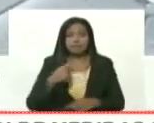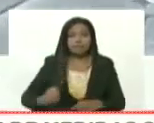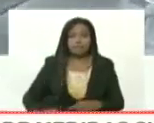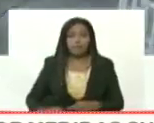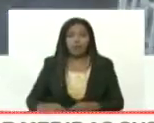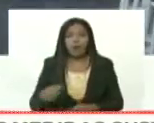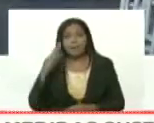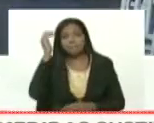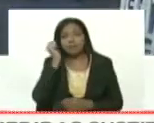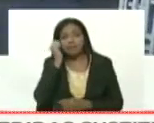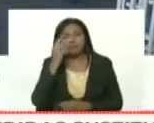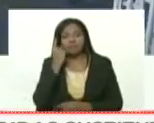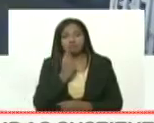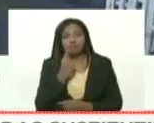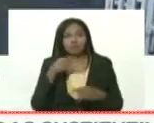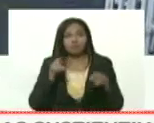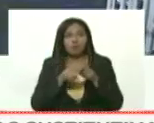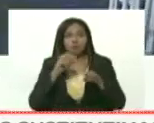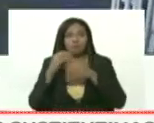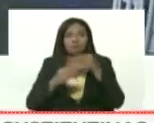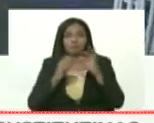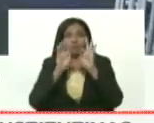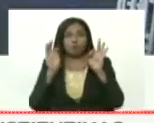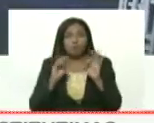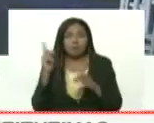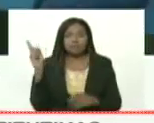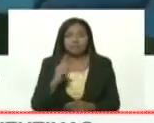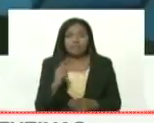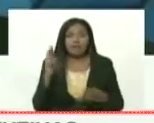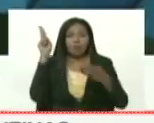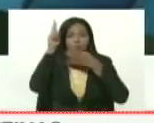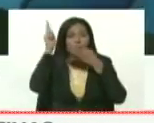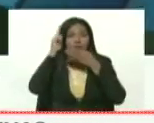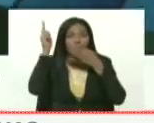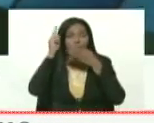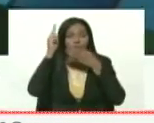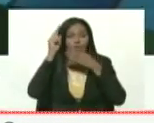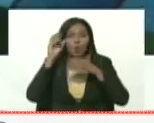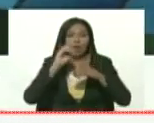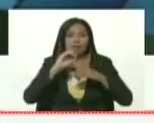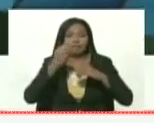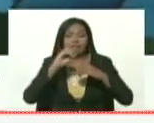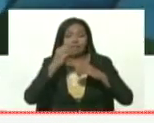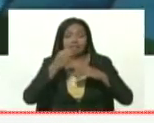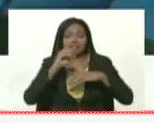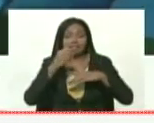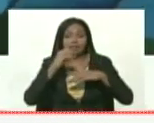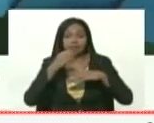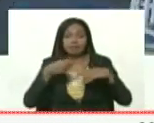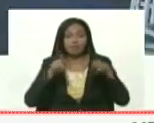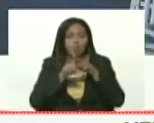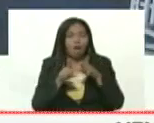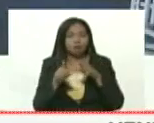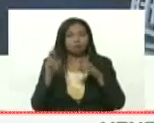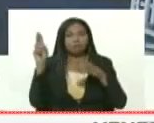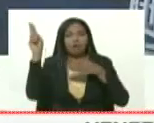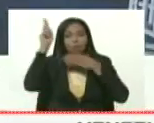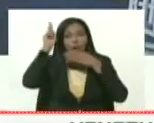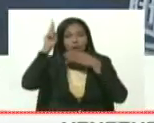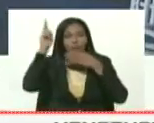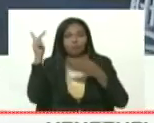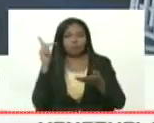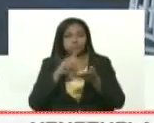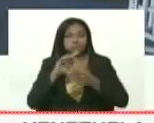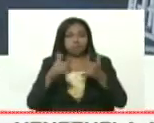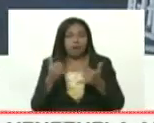con el satélite Sucre, señor presidente. Correcto. Y pronto llega Guaycaipuro, el satélite Guaycaipuro de Venezuela, pronto va a estar... Todo esto es